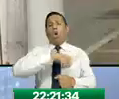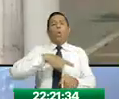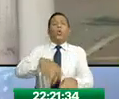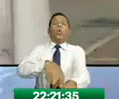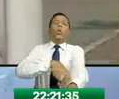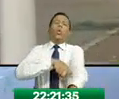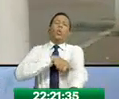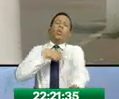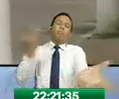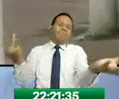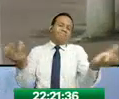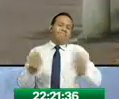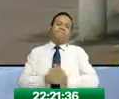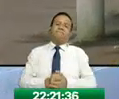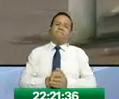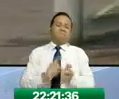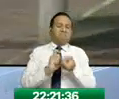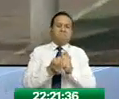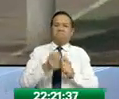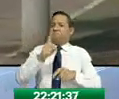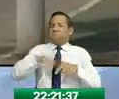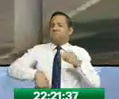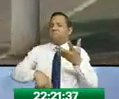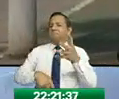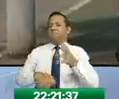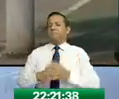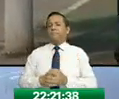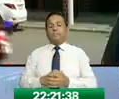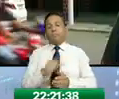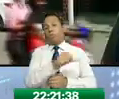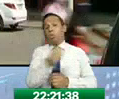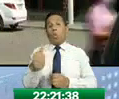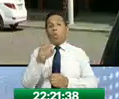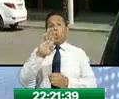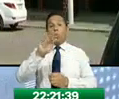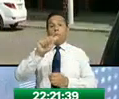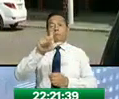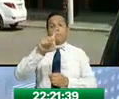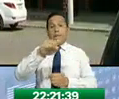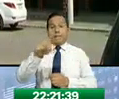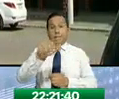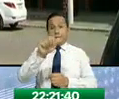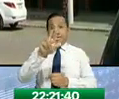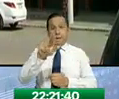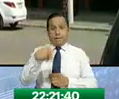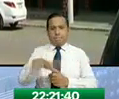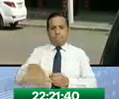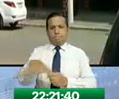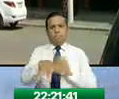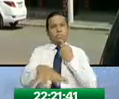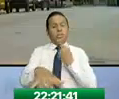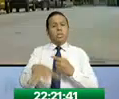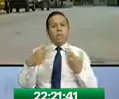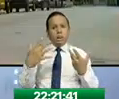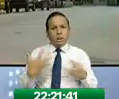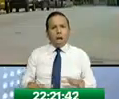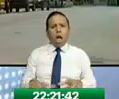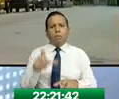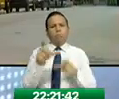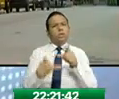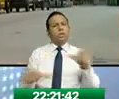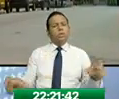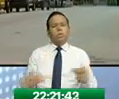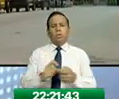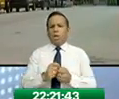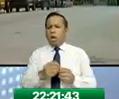en Balsar, con cerca de 63 mil habitantes, hay 113 contagios, de acuerdo al infograma emitido esta mañana, y